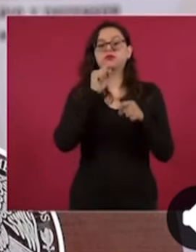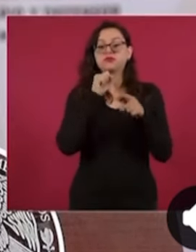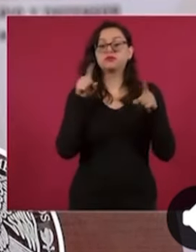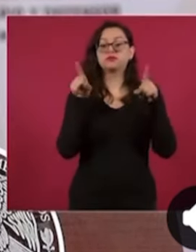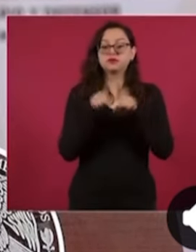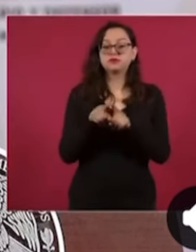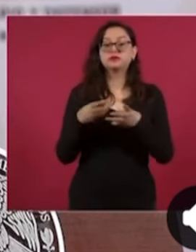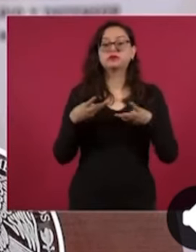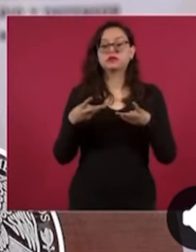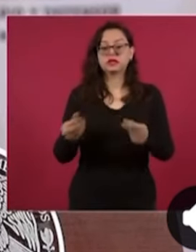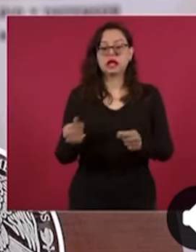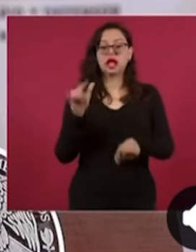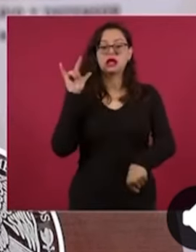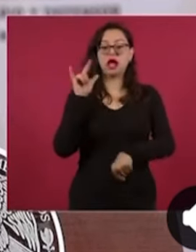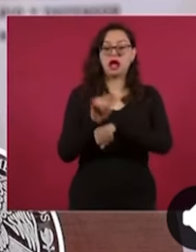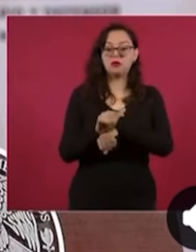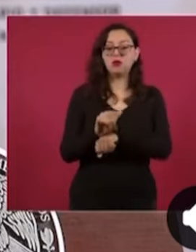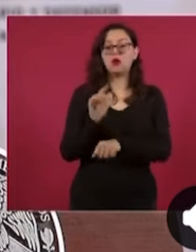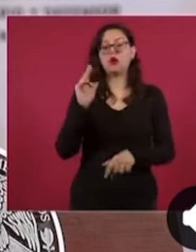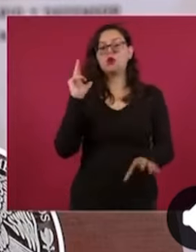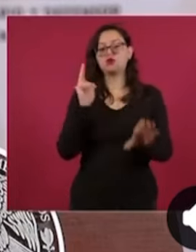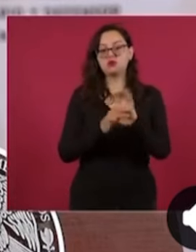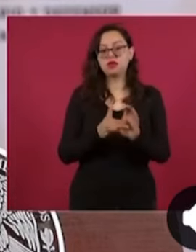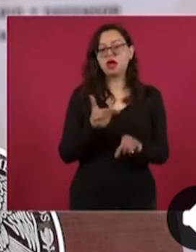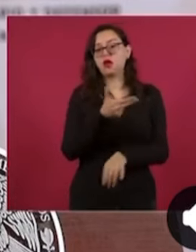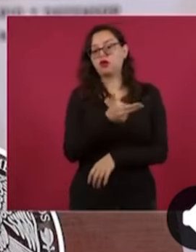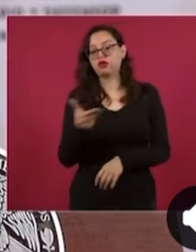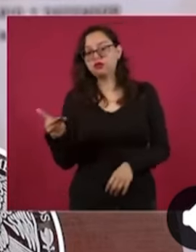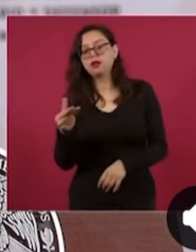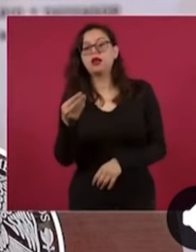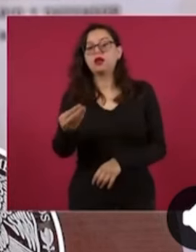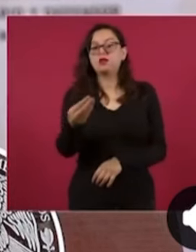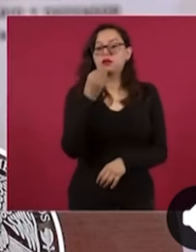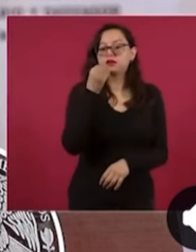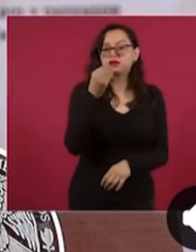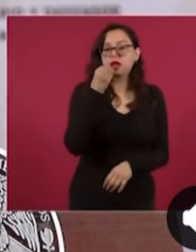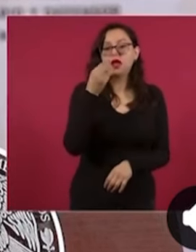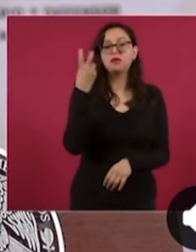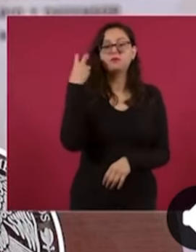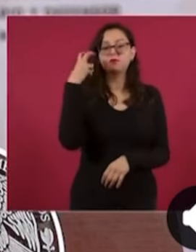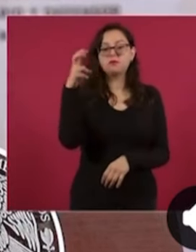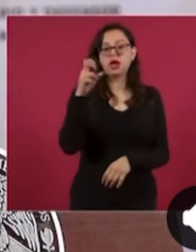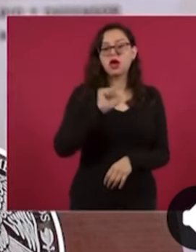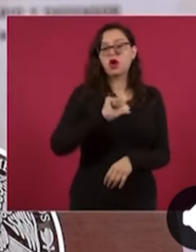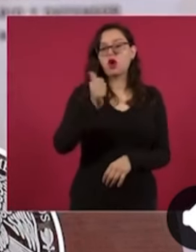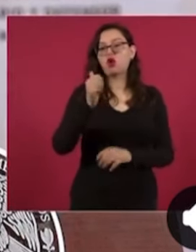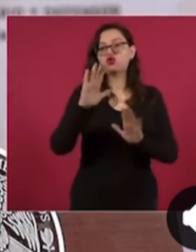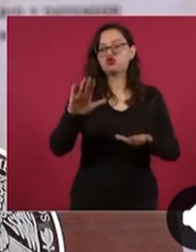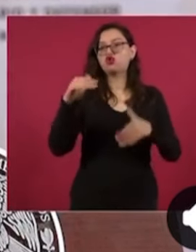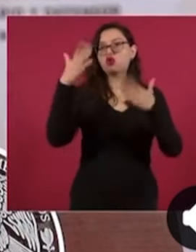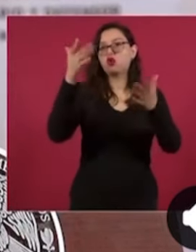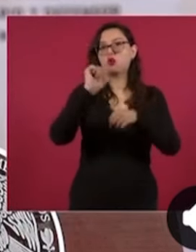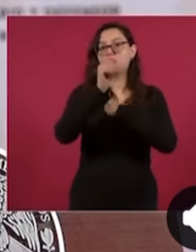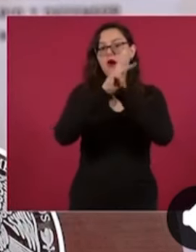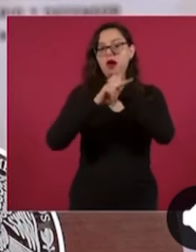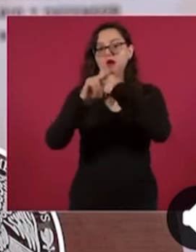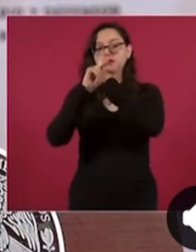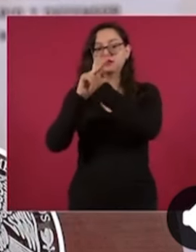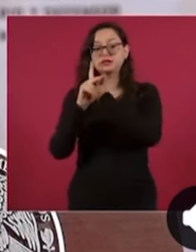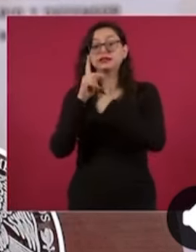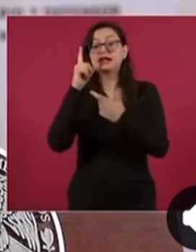de avión, hospedaje, alimentos, viajes oficiales al exterior de la República y al extranjero. ¿Y qué